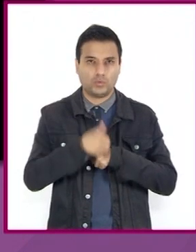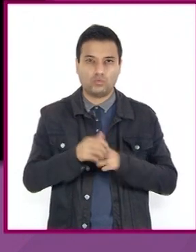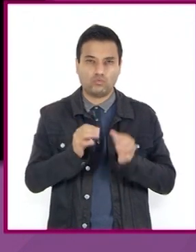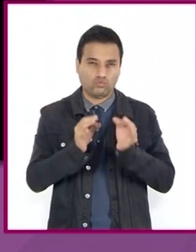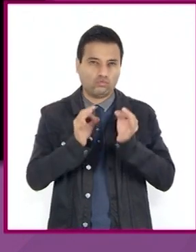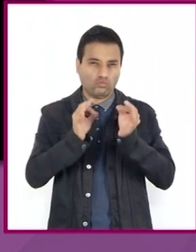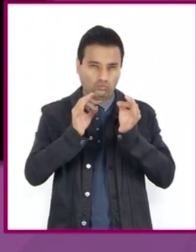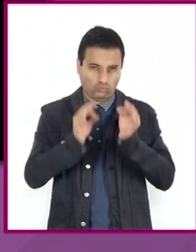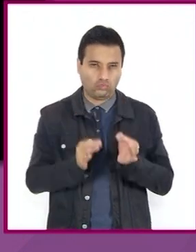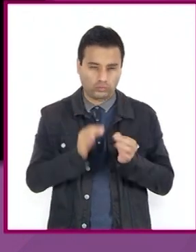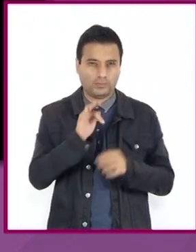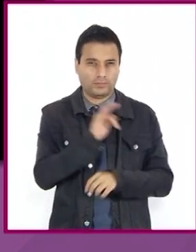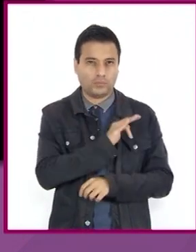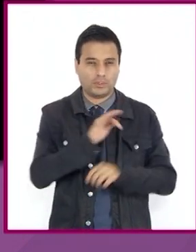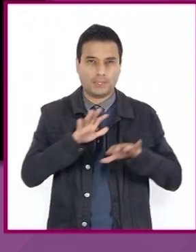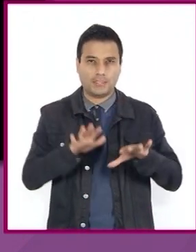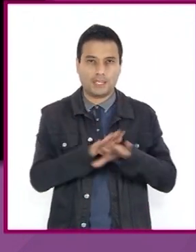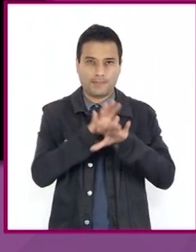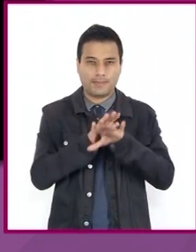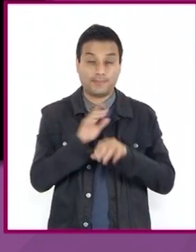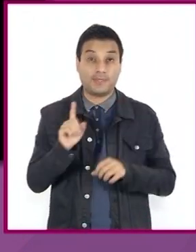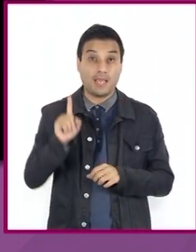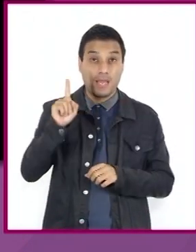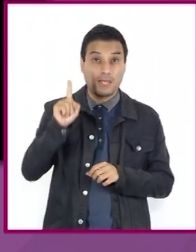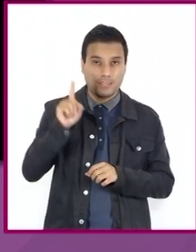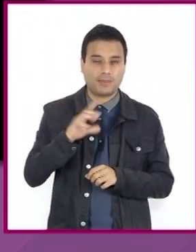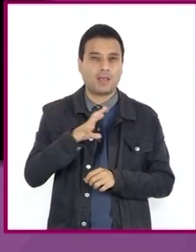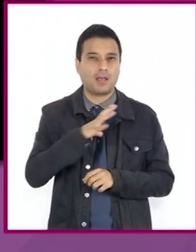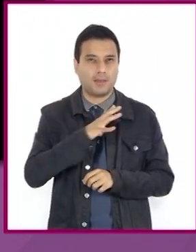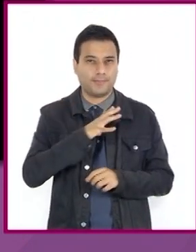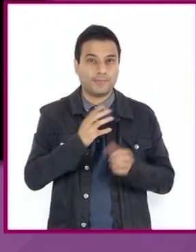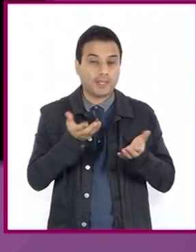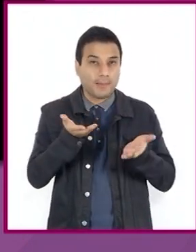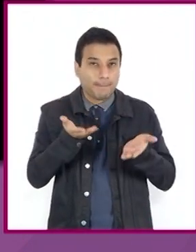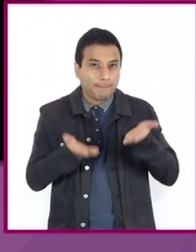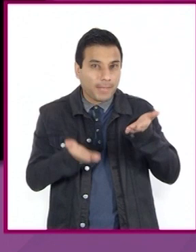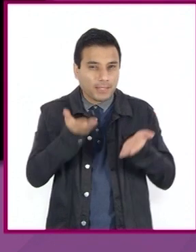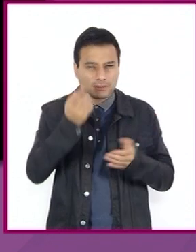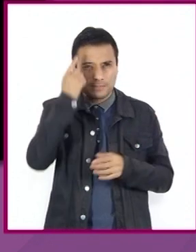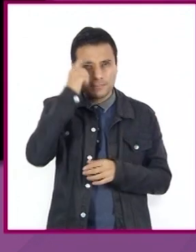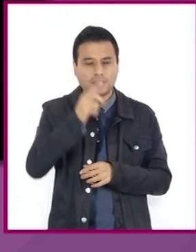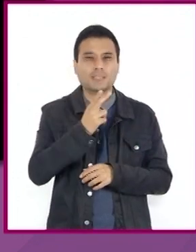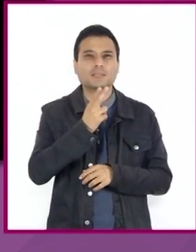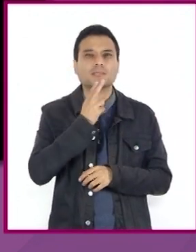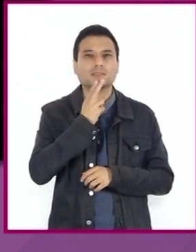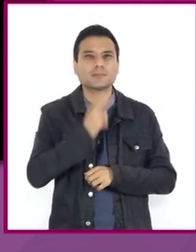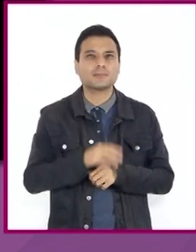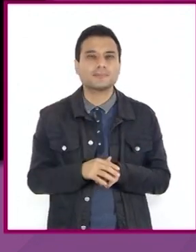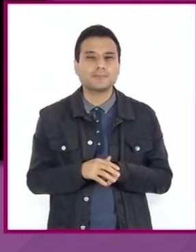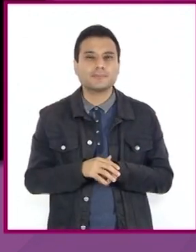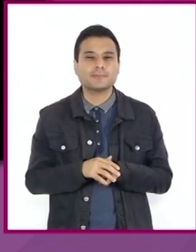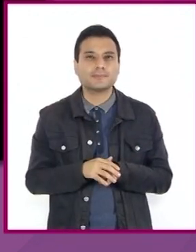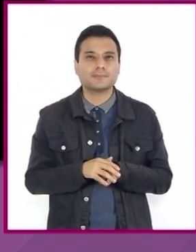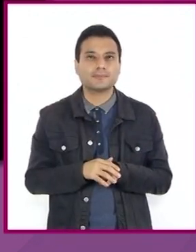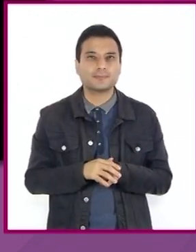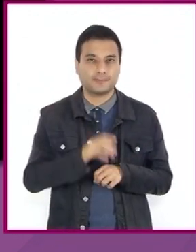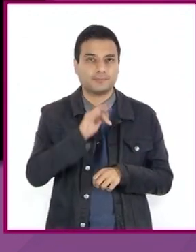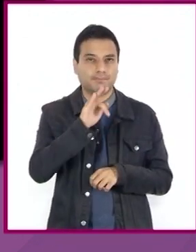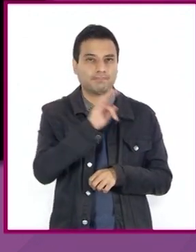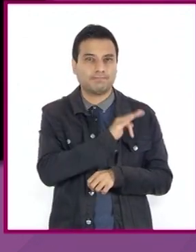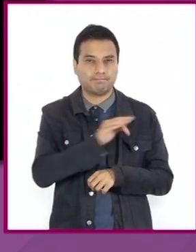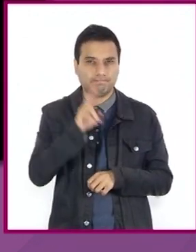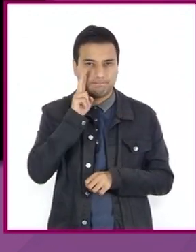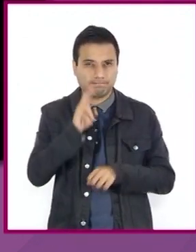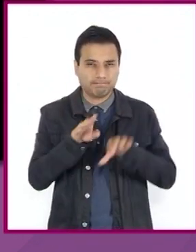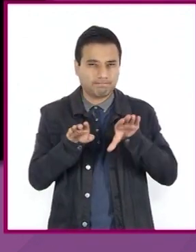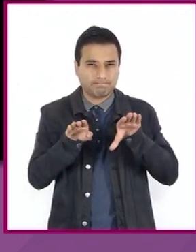modificar. Y en la parte de arriba tenemos un par de balanzas que nos van a servir para auxiliarnos y ver si realmente iniciamos con